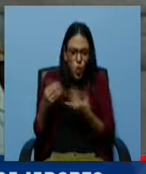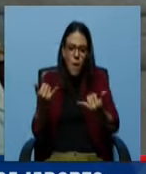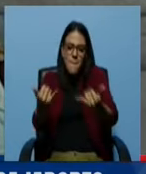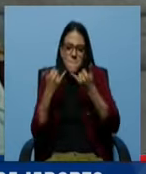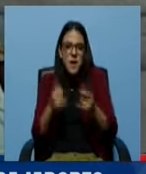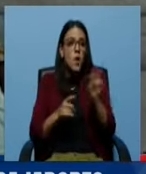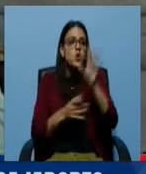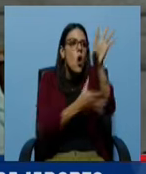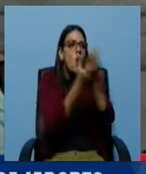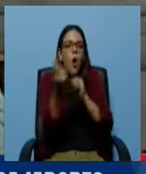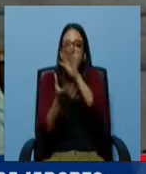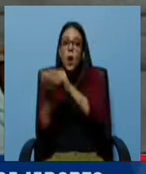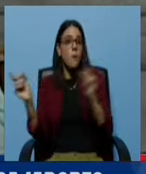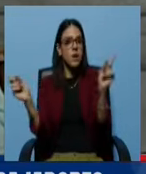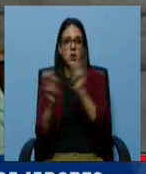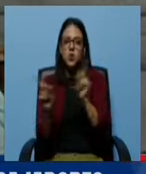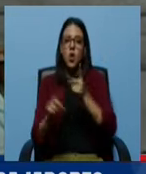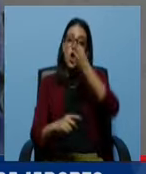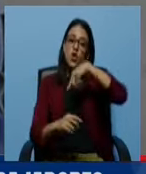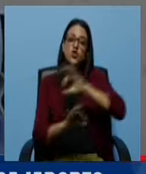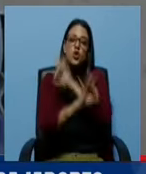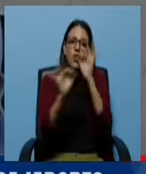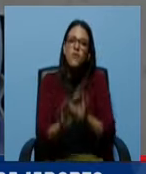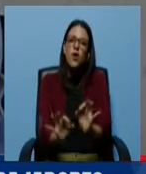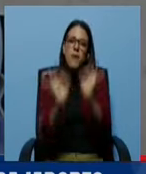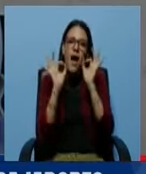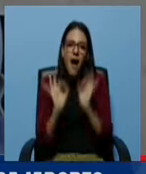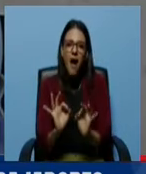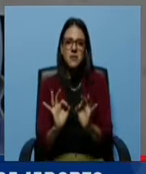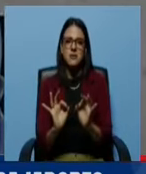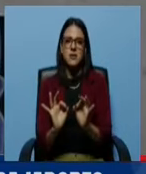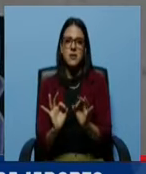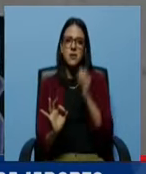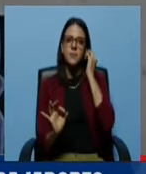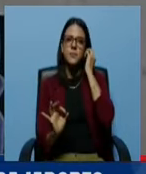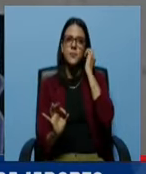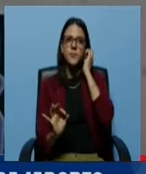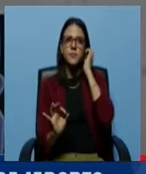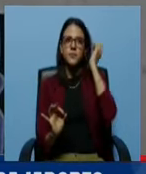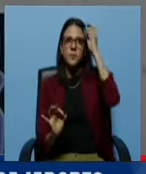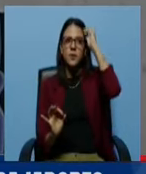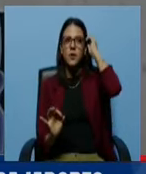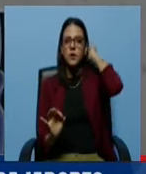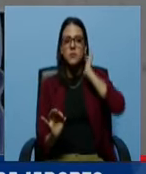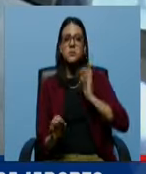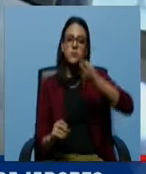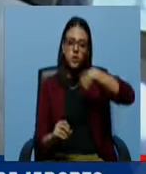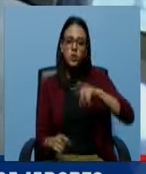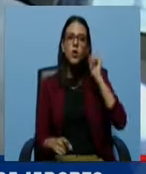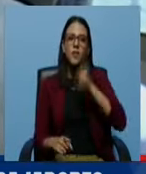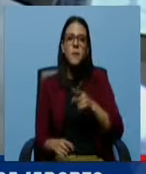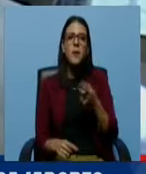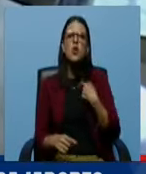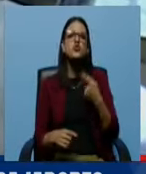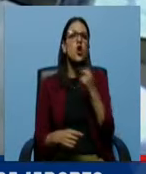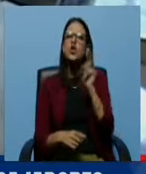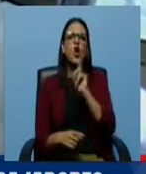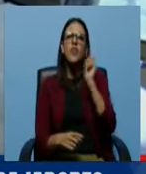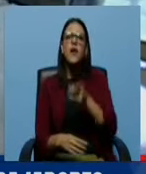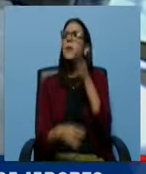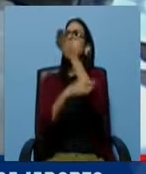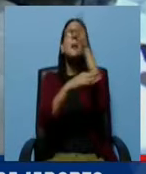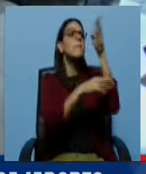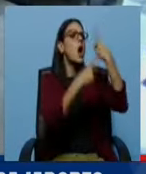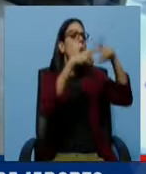nuestro pensamiento, suramericano, latinoamericano. No tenemos que ir a ninguna otra latitud del